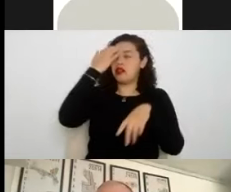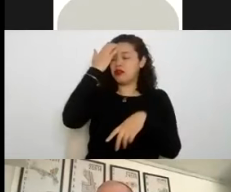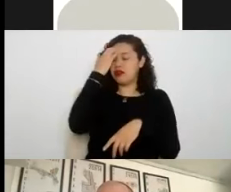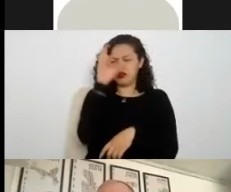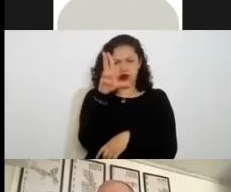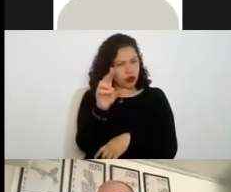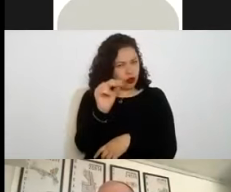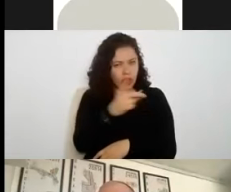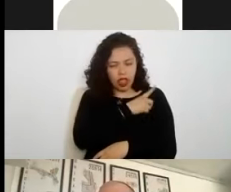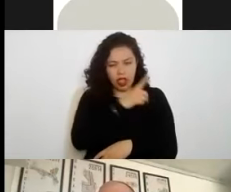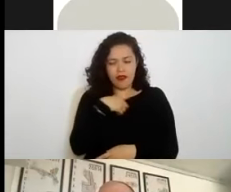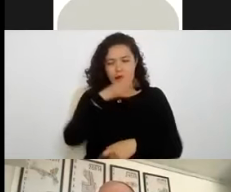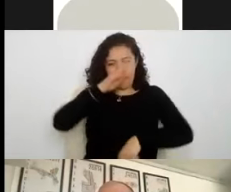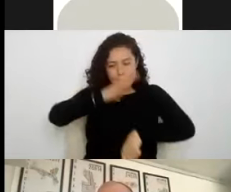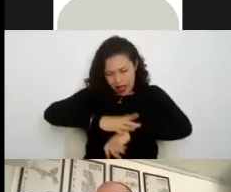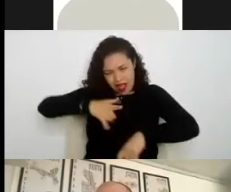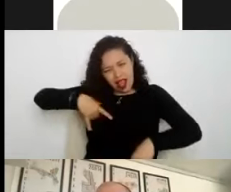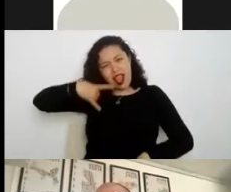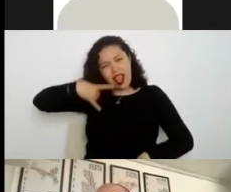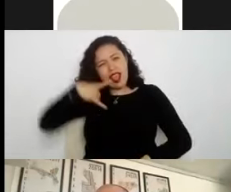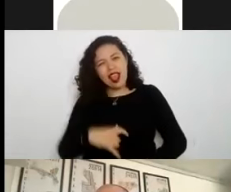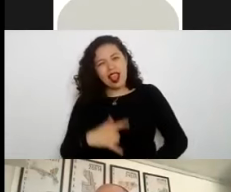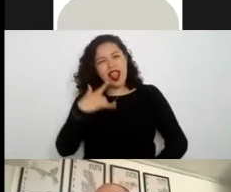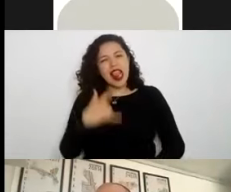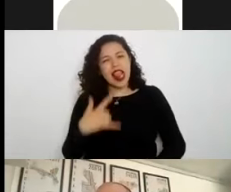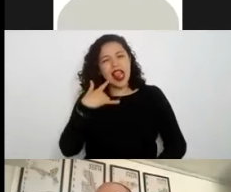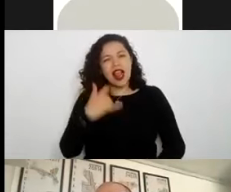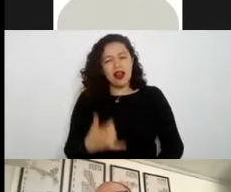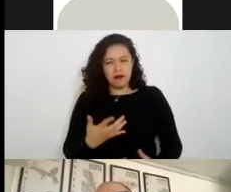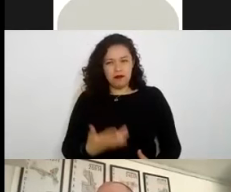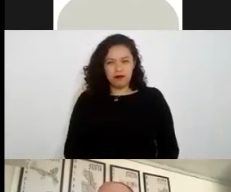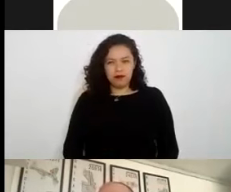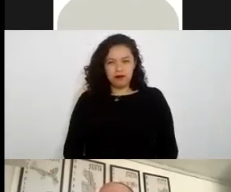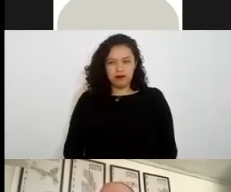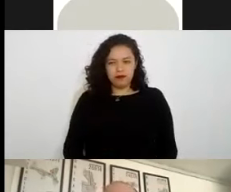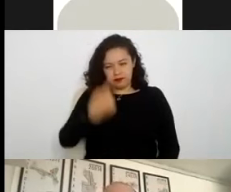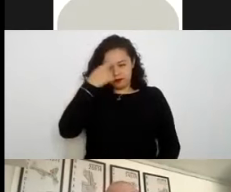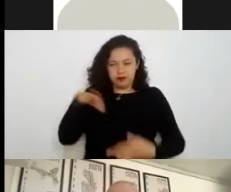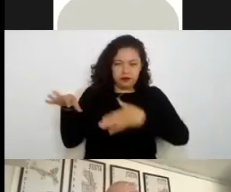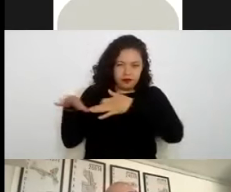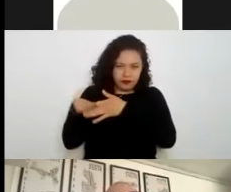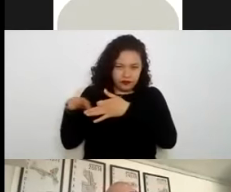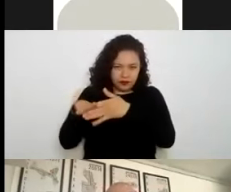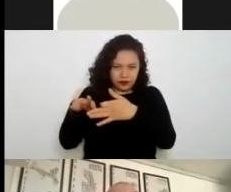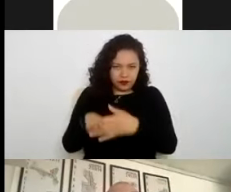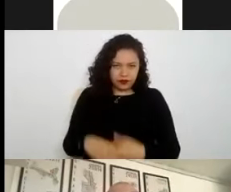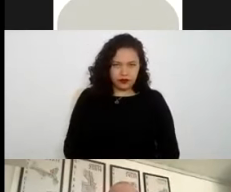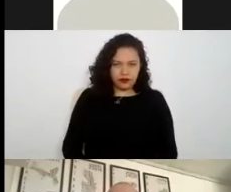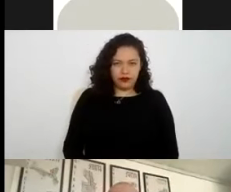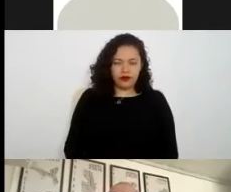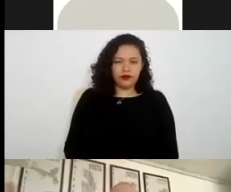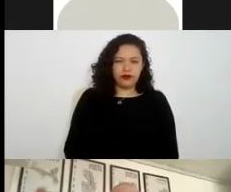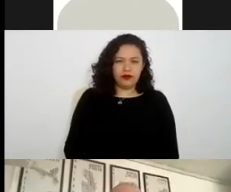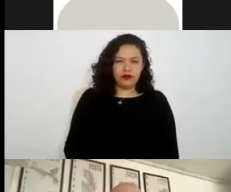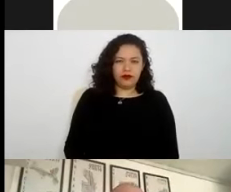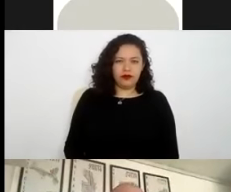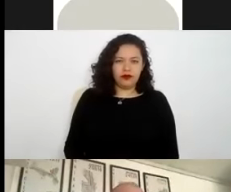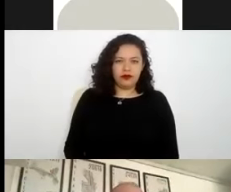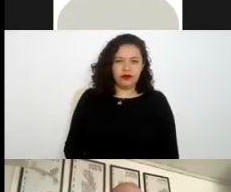que hacer mayores esfuerzos. Ahí hay un tema también que es la frecuencia. Cada cuánto o cómo estamos